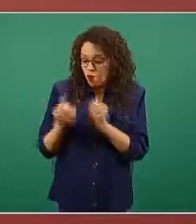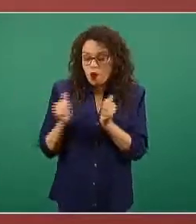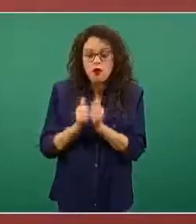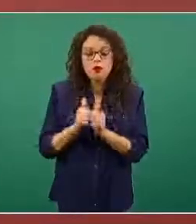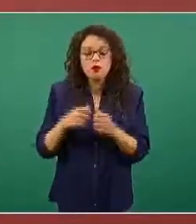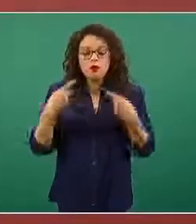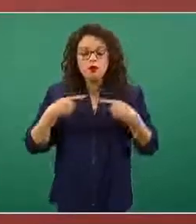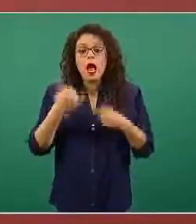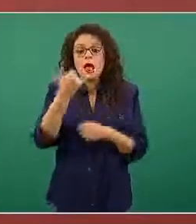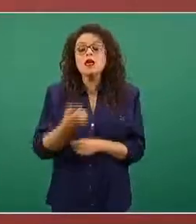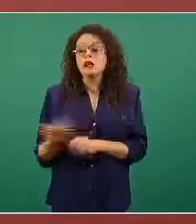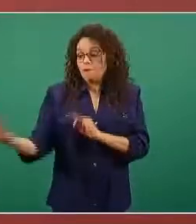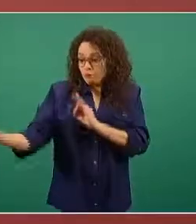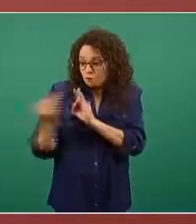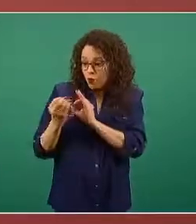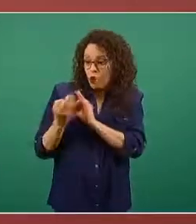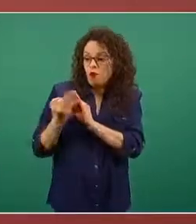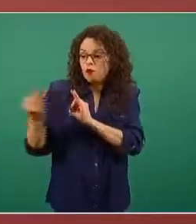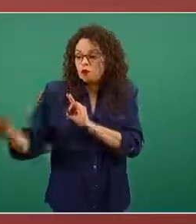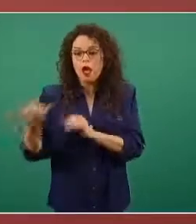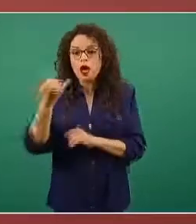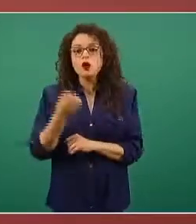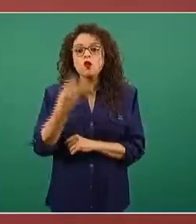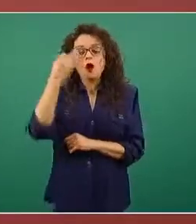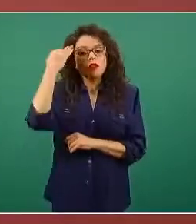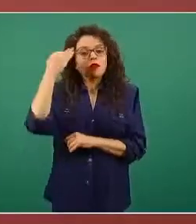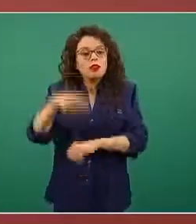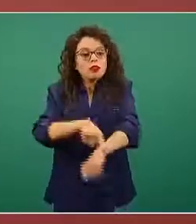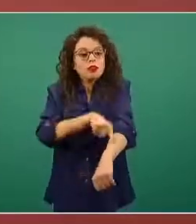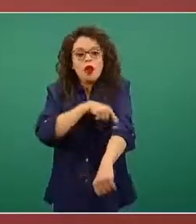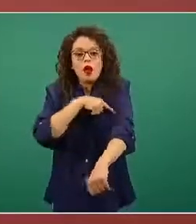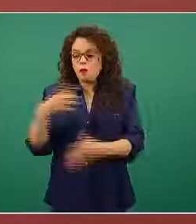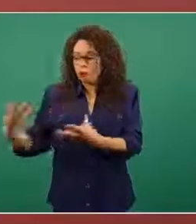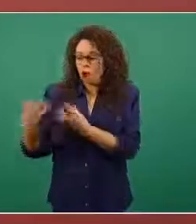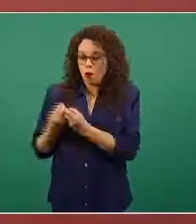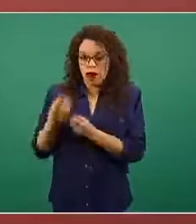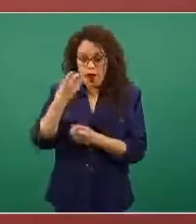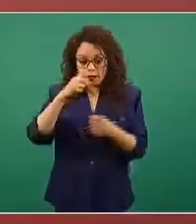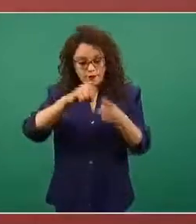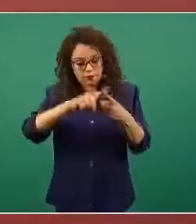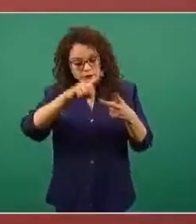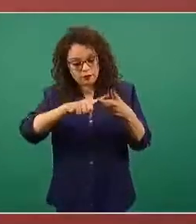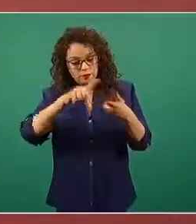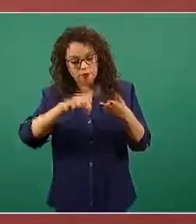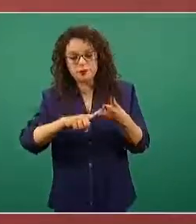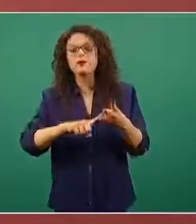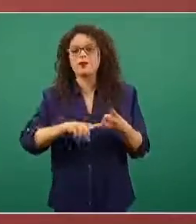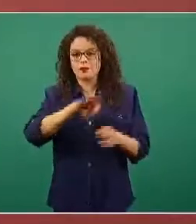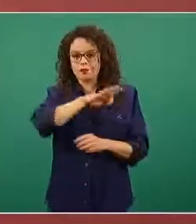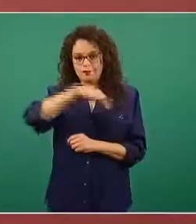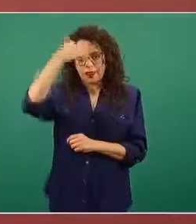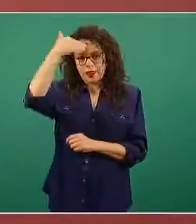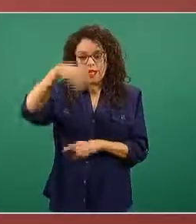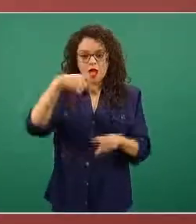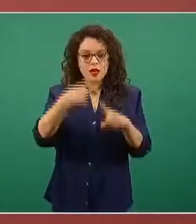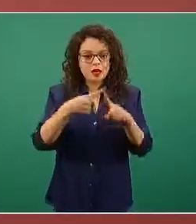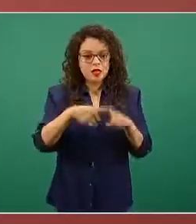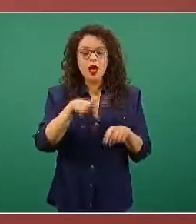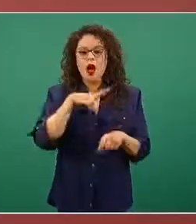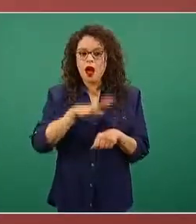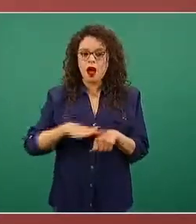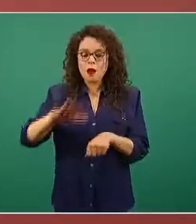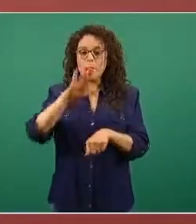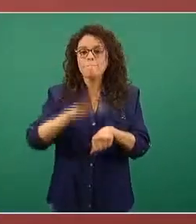exposición y la duración de la exposición. Y con estos 3 criterios se clasifica quiénes tienen mayor riesgo de